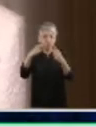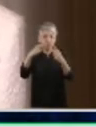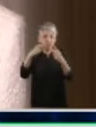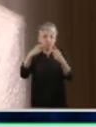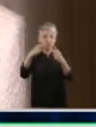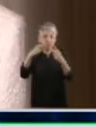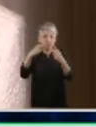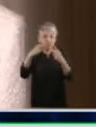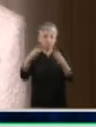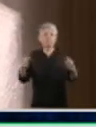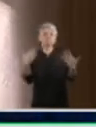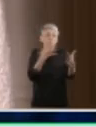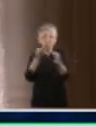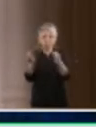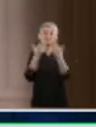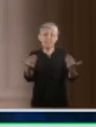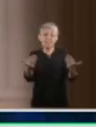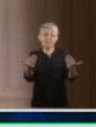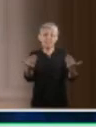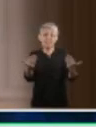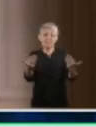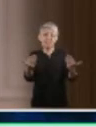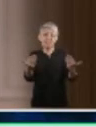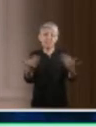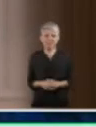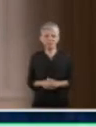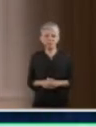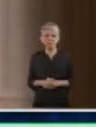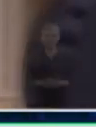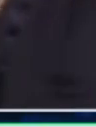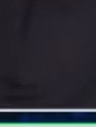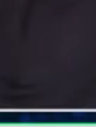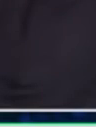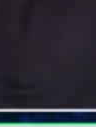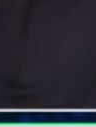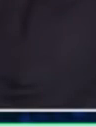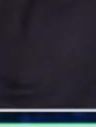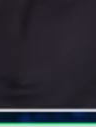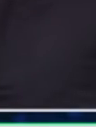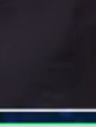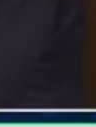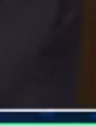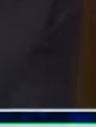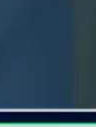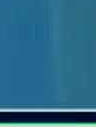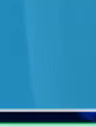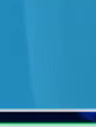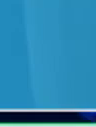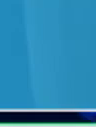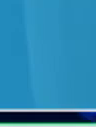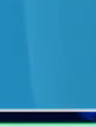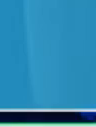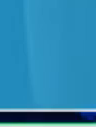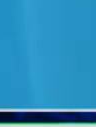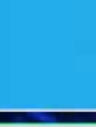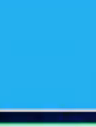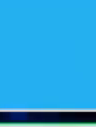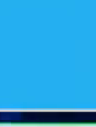más aconsejable, ya que el presidente lo bancó y era el ministro al que